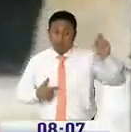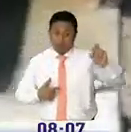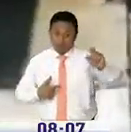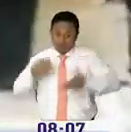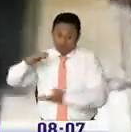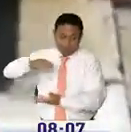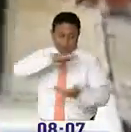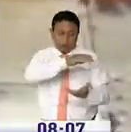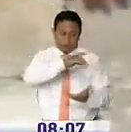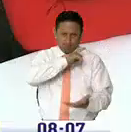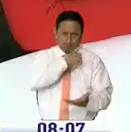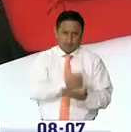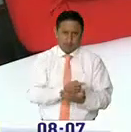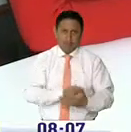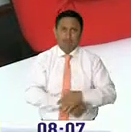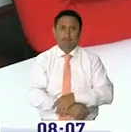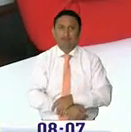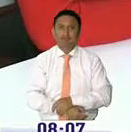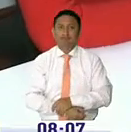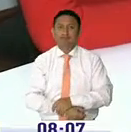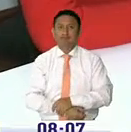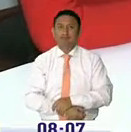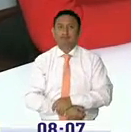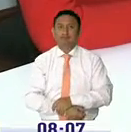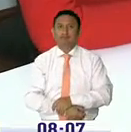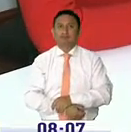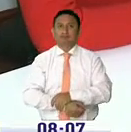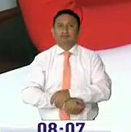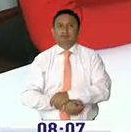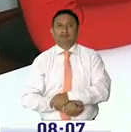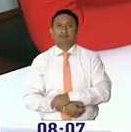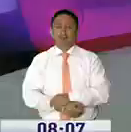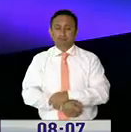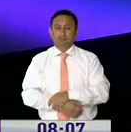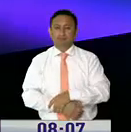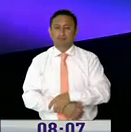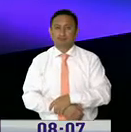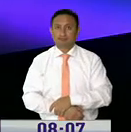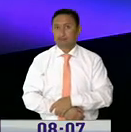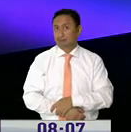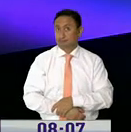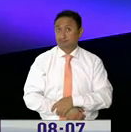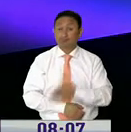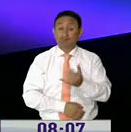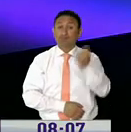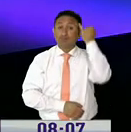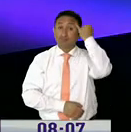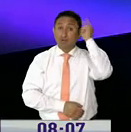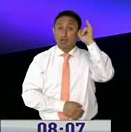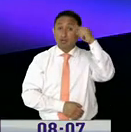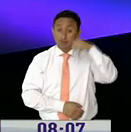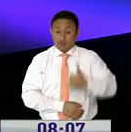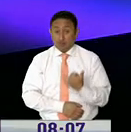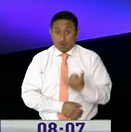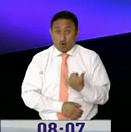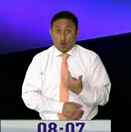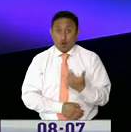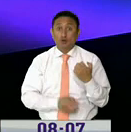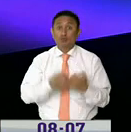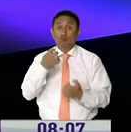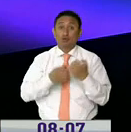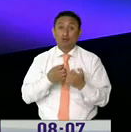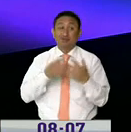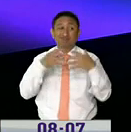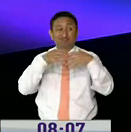quienes más lo necesitan. En Quito informó Adriana Rojas. Iniciativas que sin duda en este momento de crisis, en